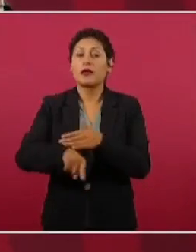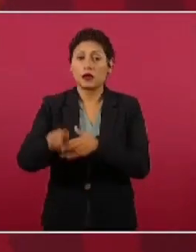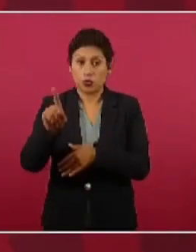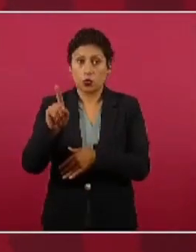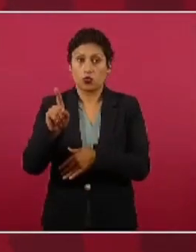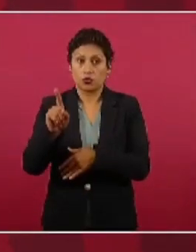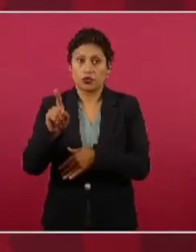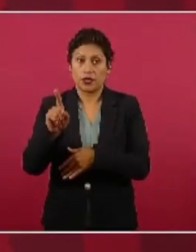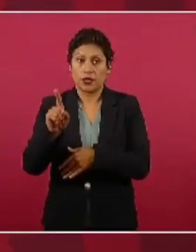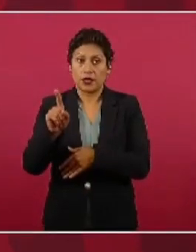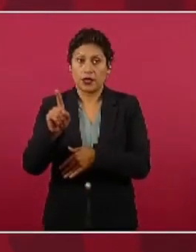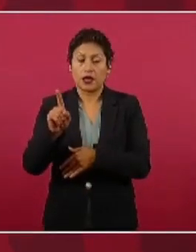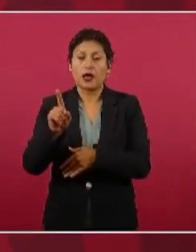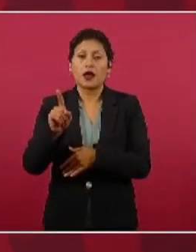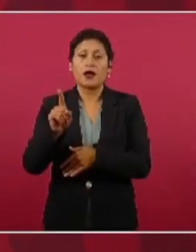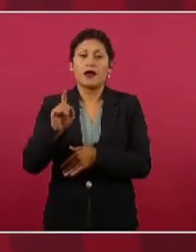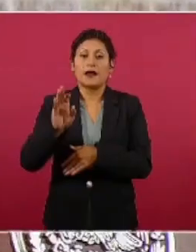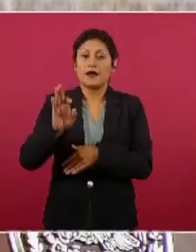de Campeche.